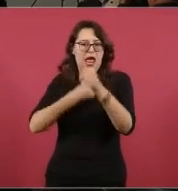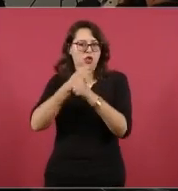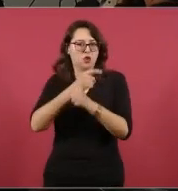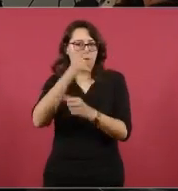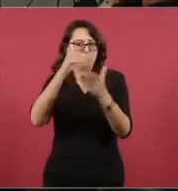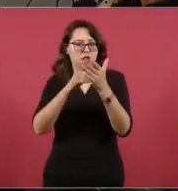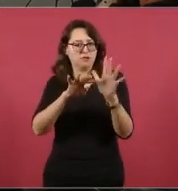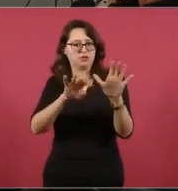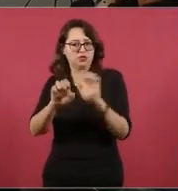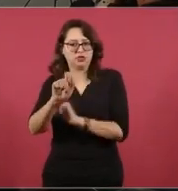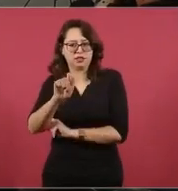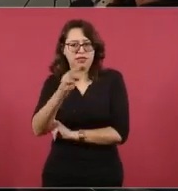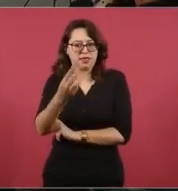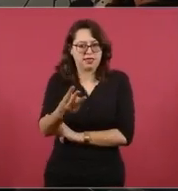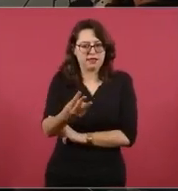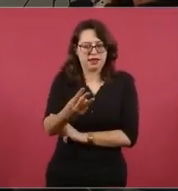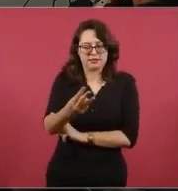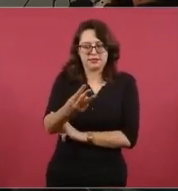1973,